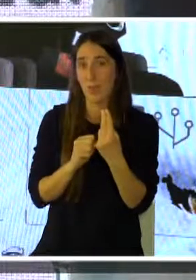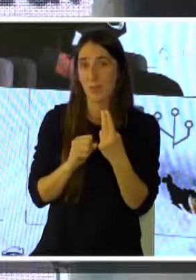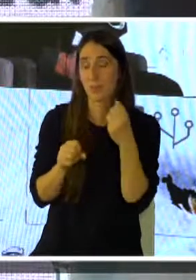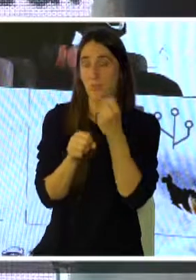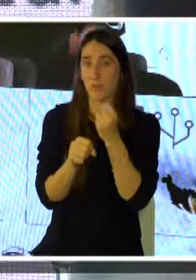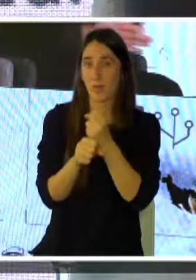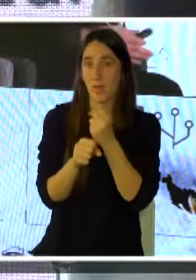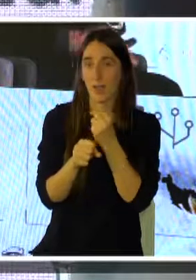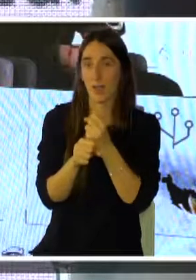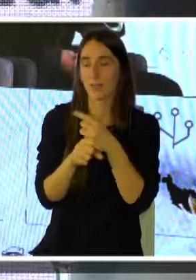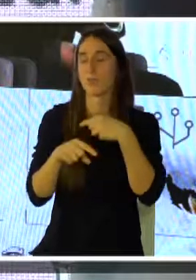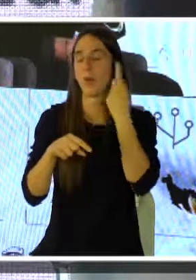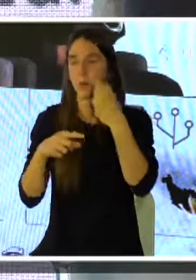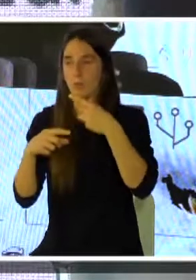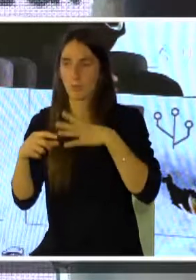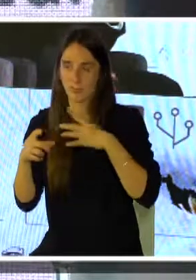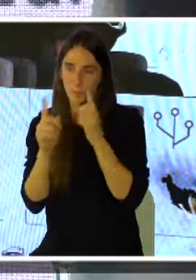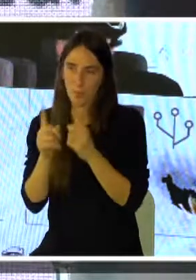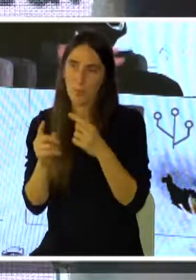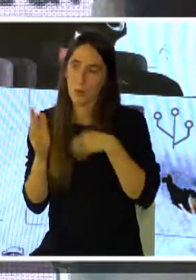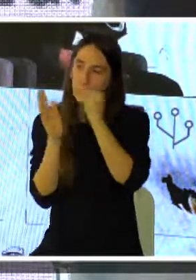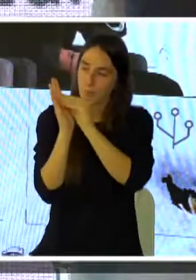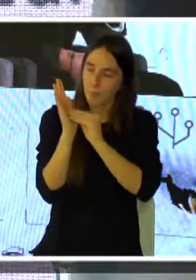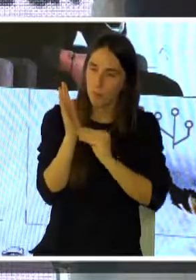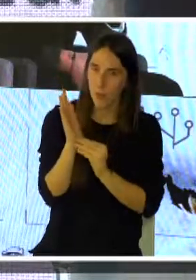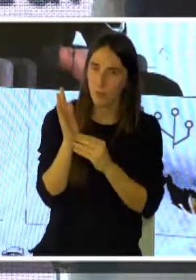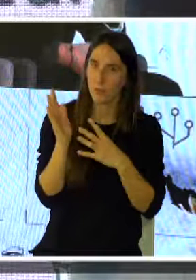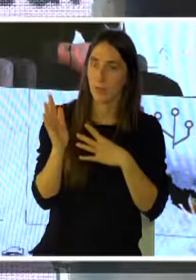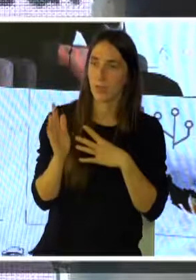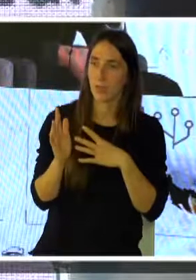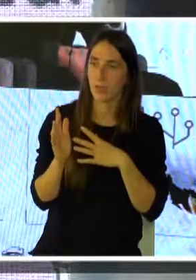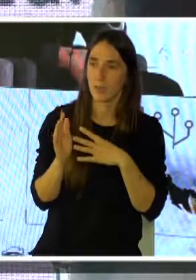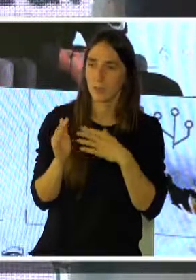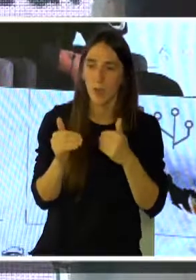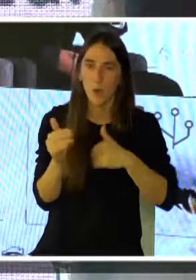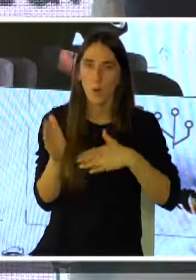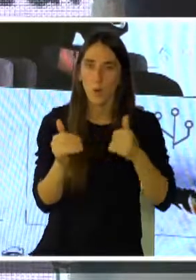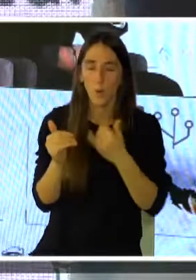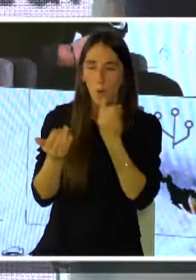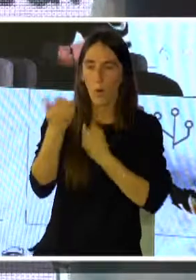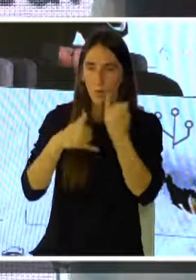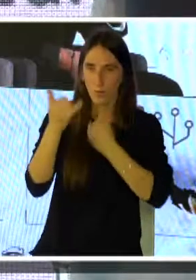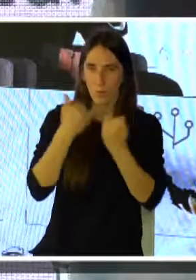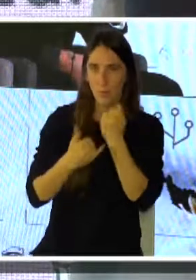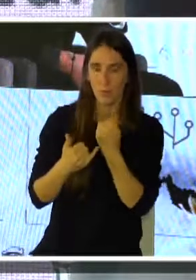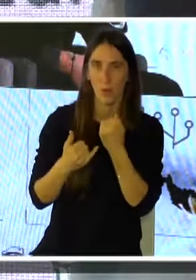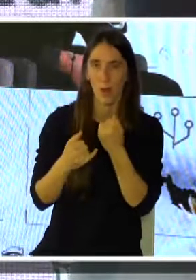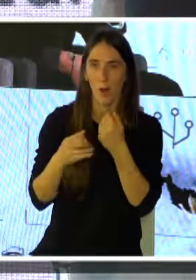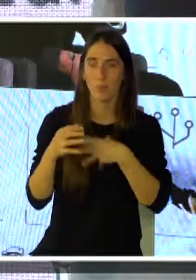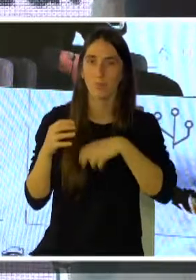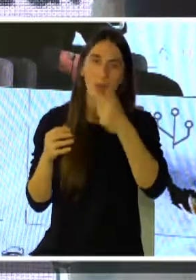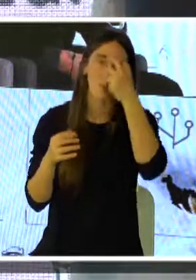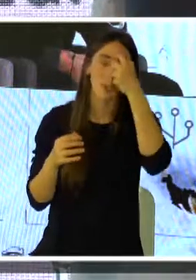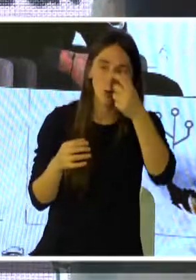principalmente, en muchas otras, pero también en la forma de datos. Tenemos nuestros cubos de información, estamos incorporando más tecnología